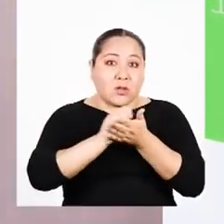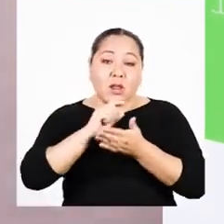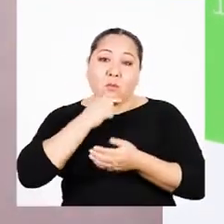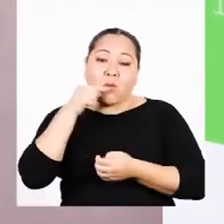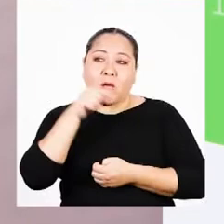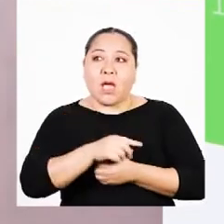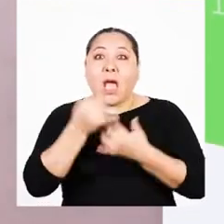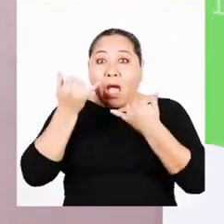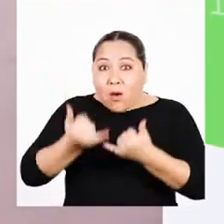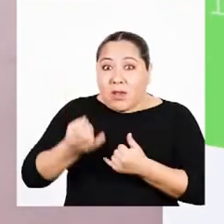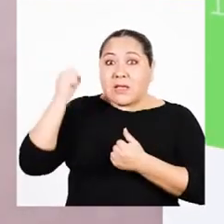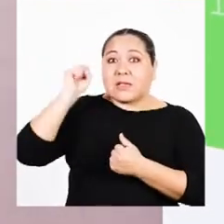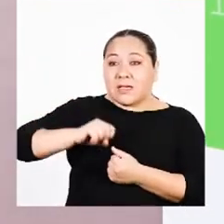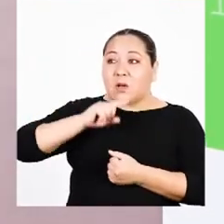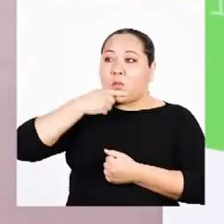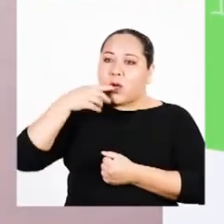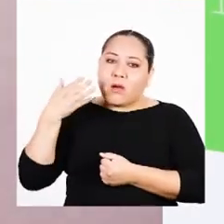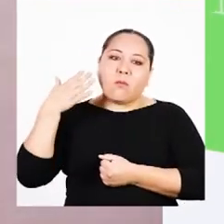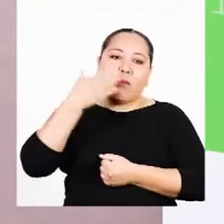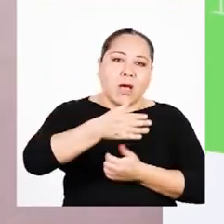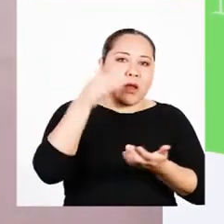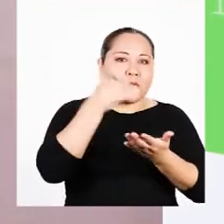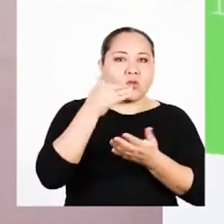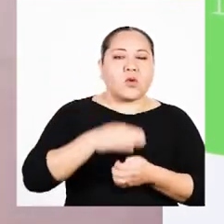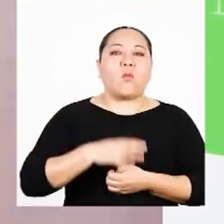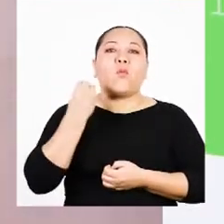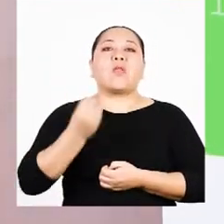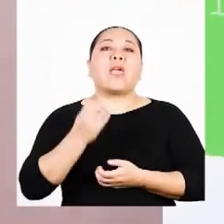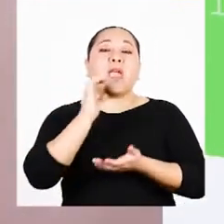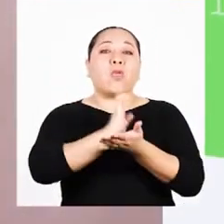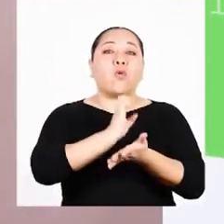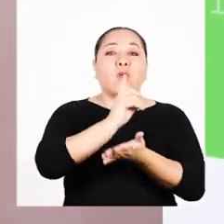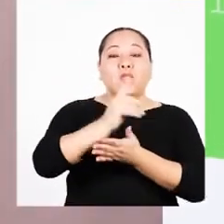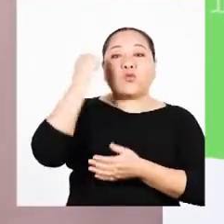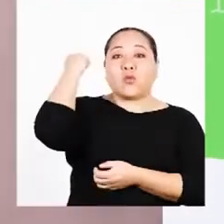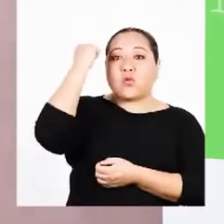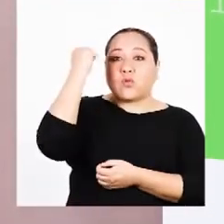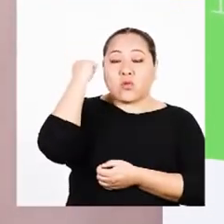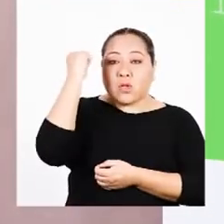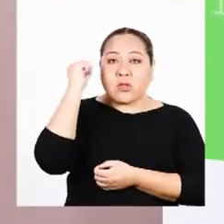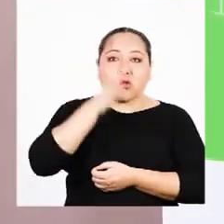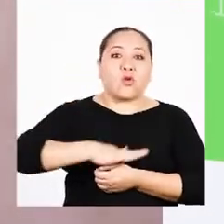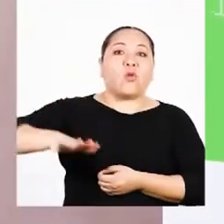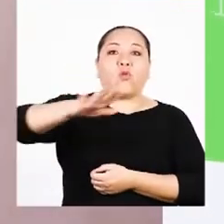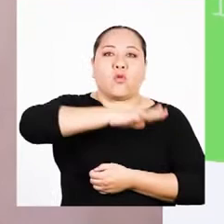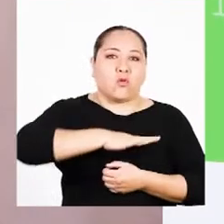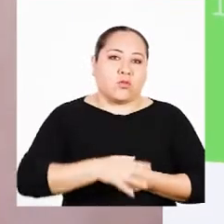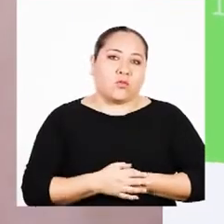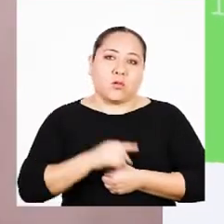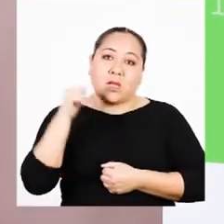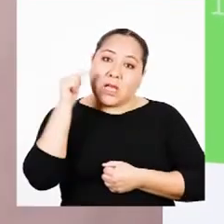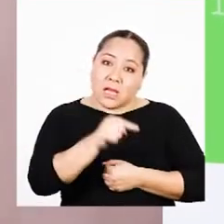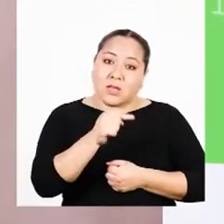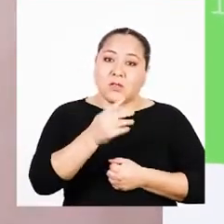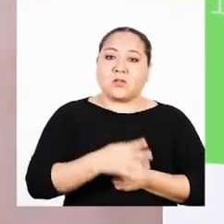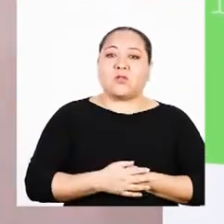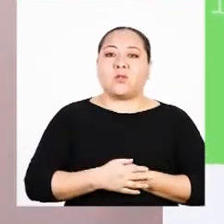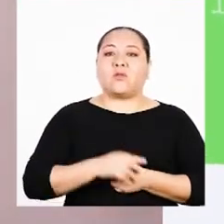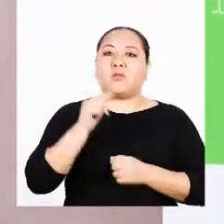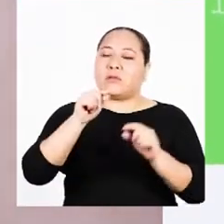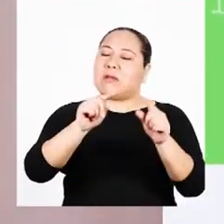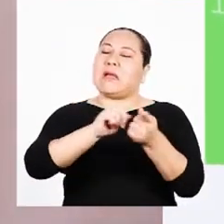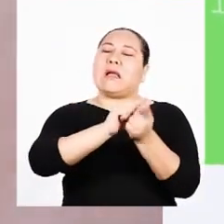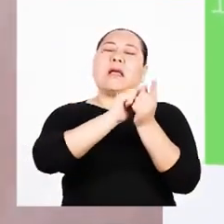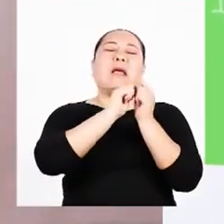ya pueden ir a estudiar, ya que la educación es un derecho de todos y todas. Esto siendo